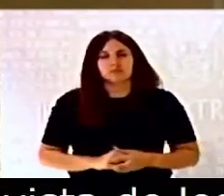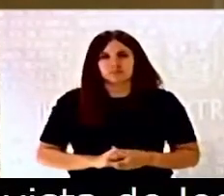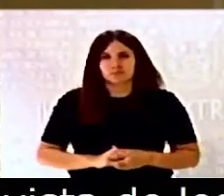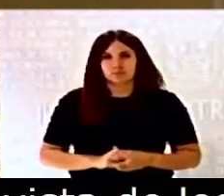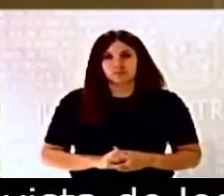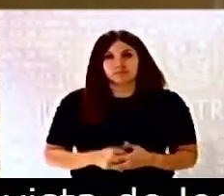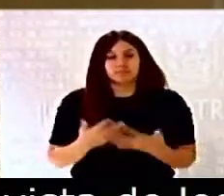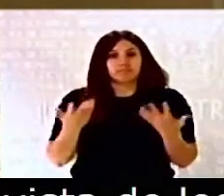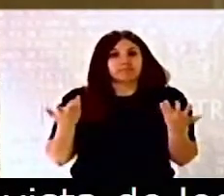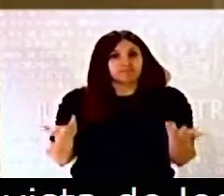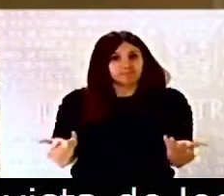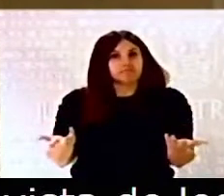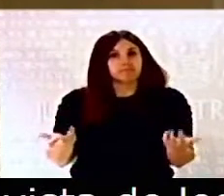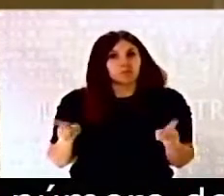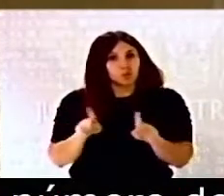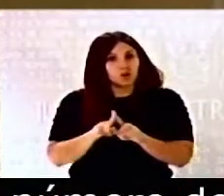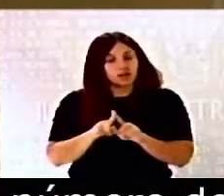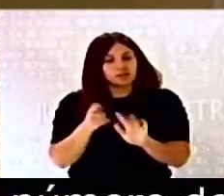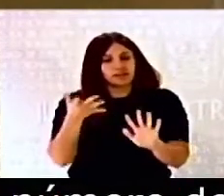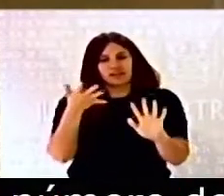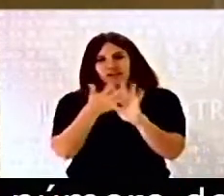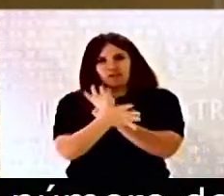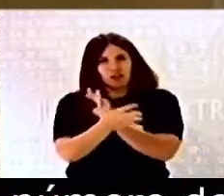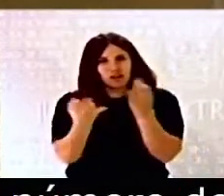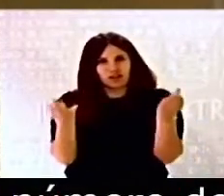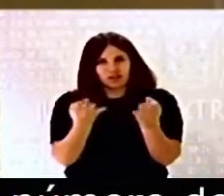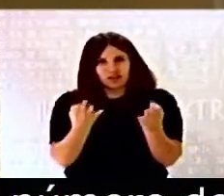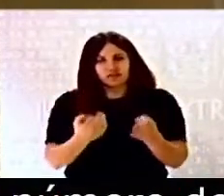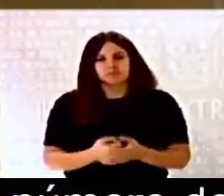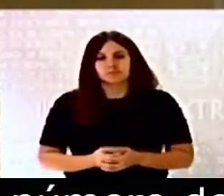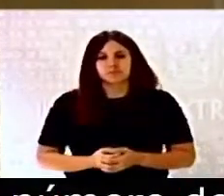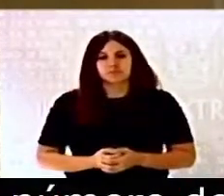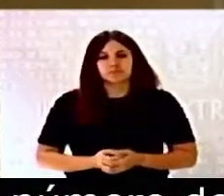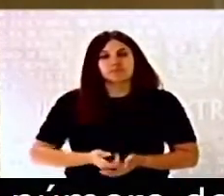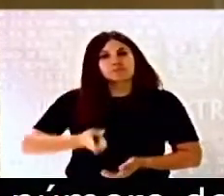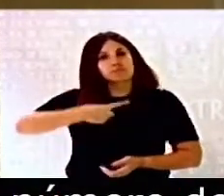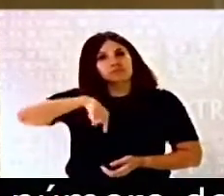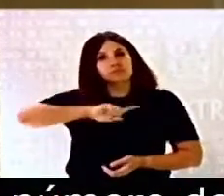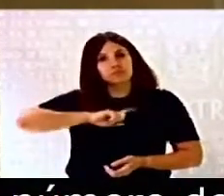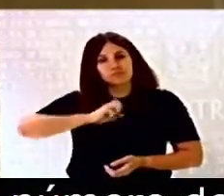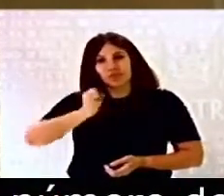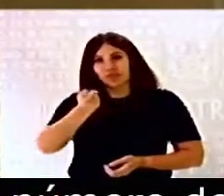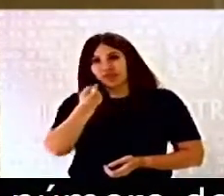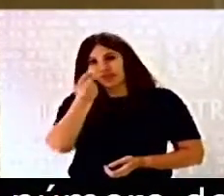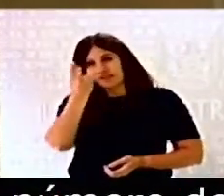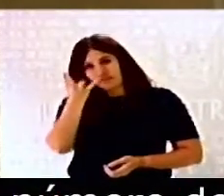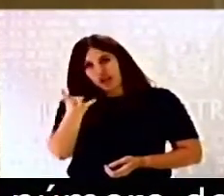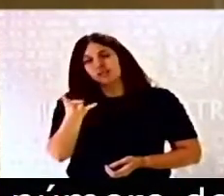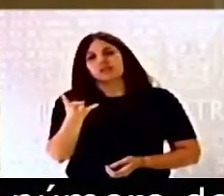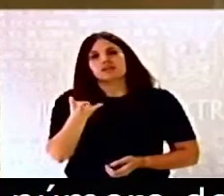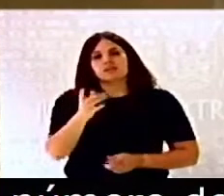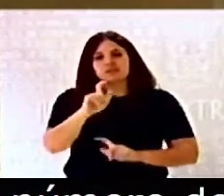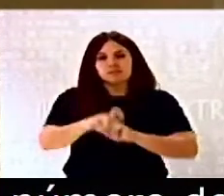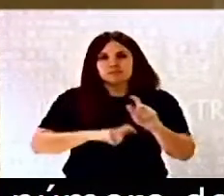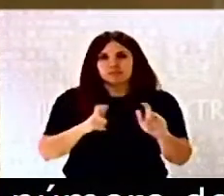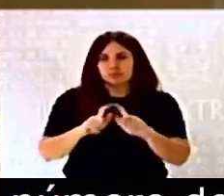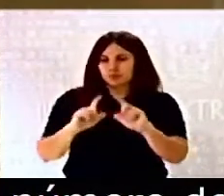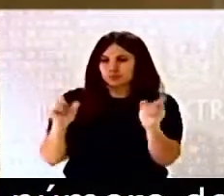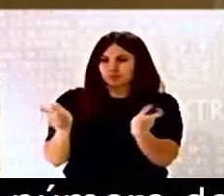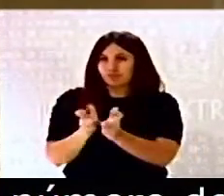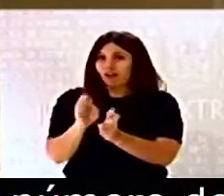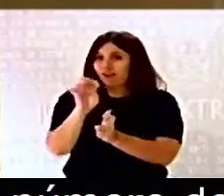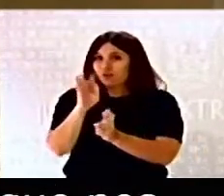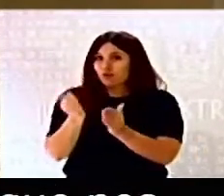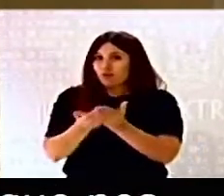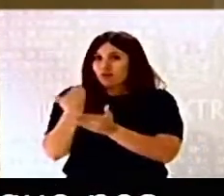y eso nos hace que nos situemos en unas cifras de incidencia acumulada a los 14 días